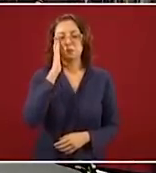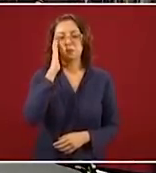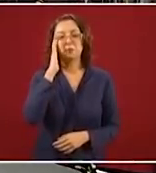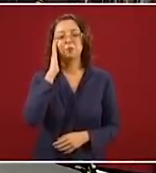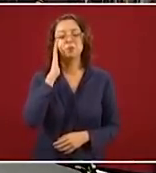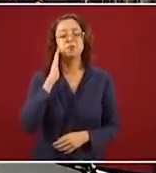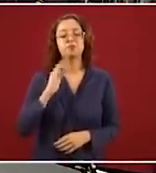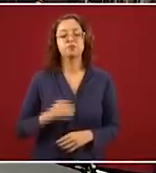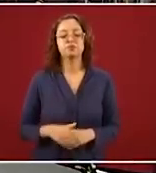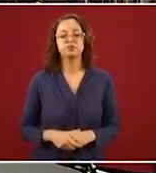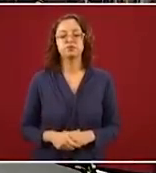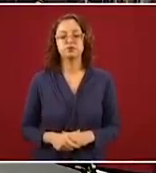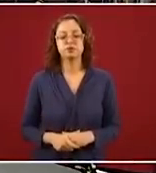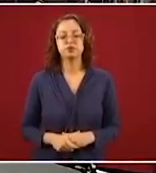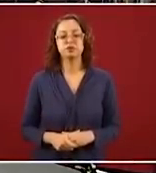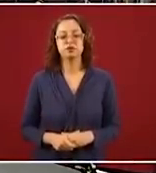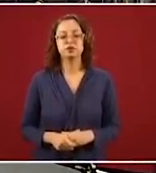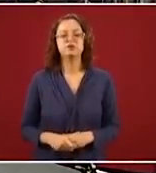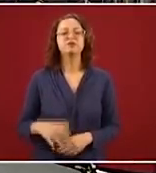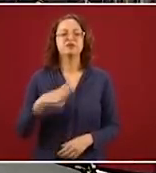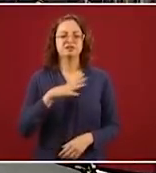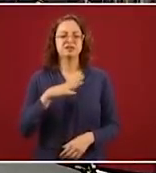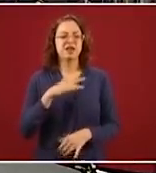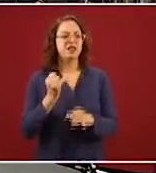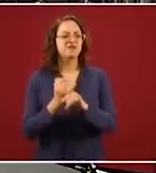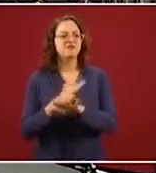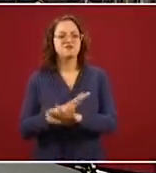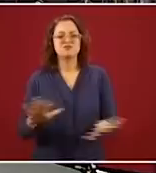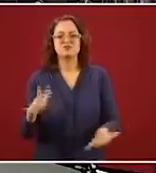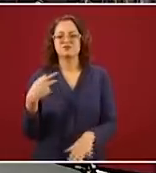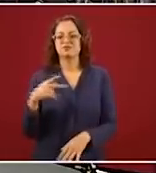Tenemos el informe, nada más se los va a